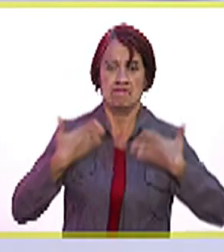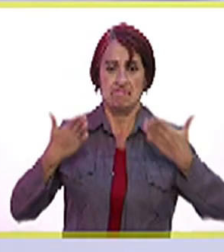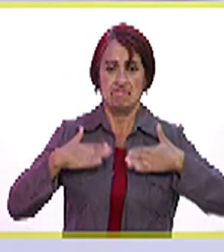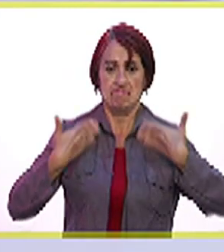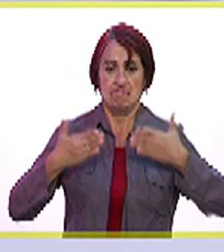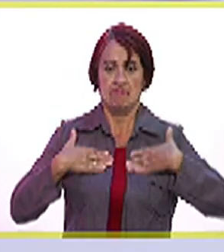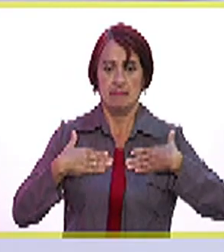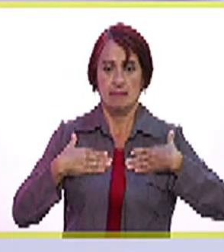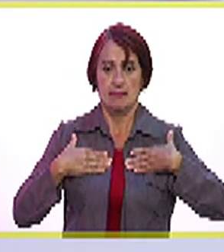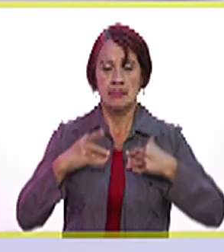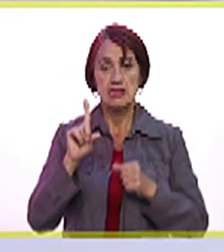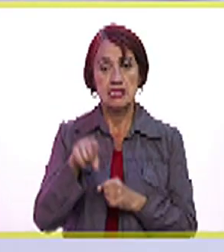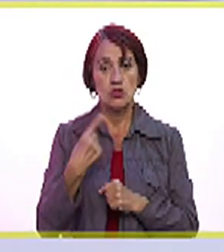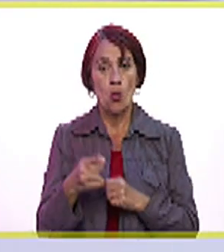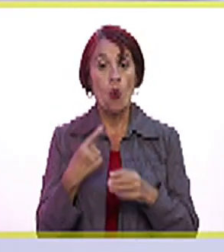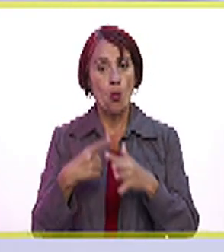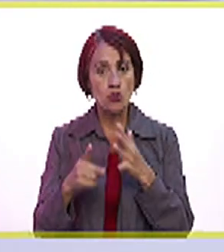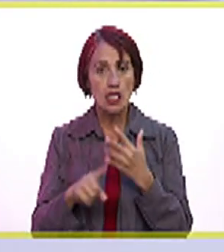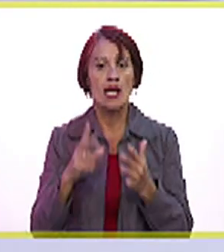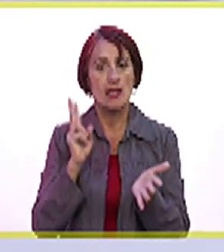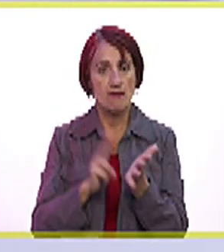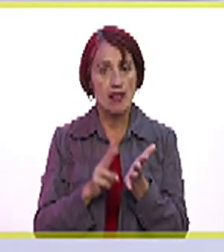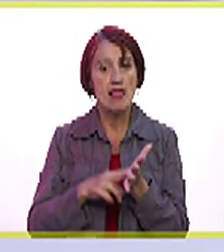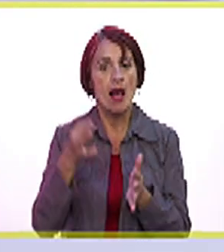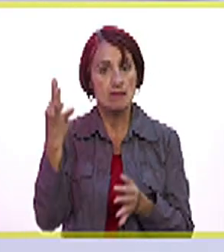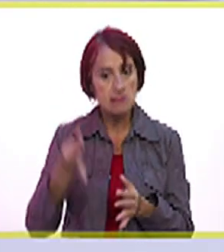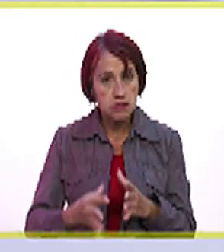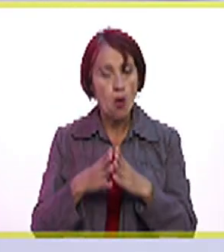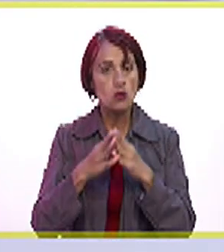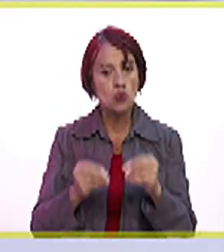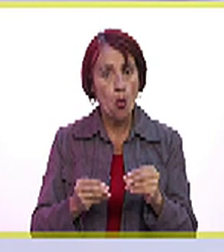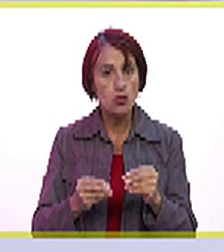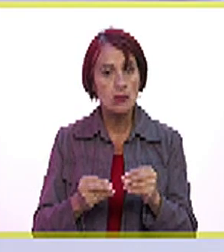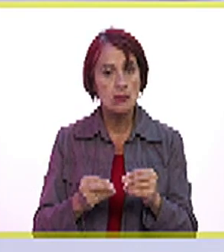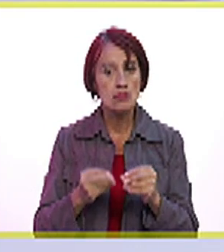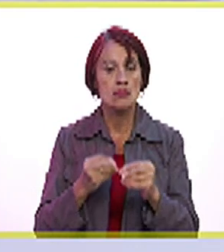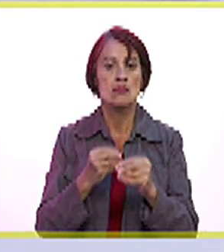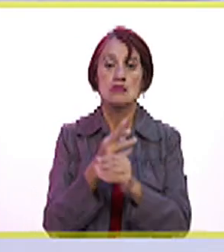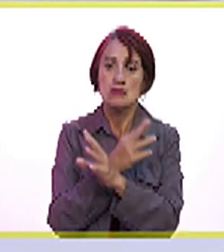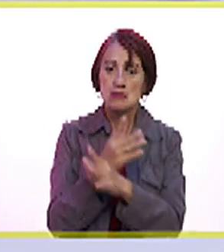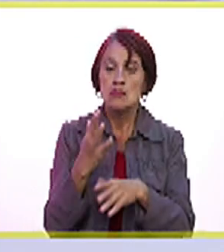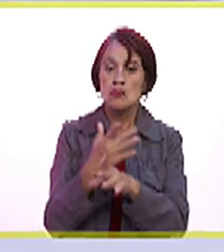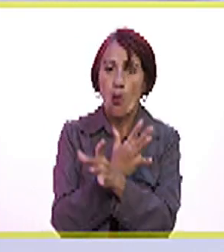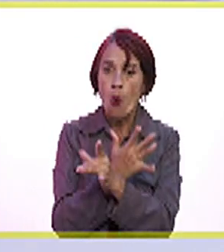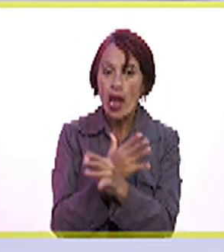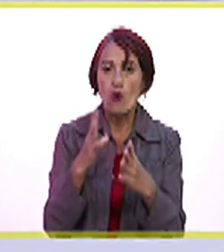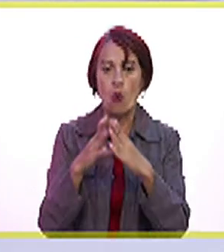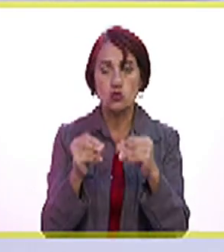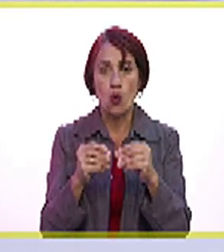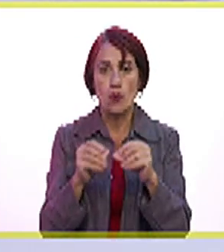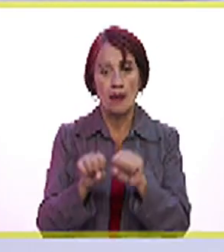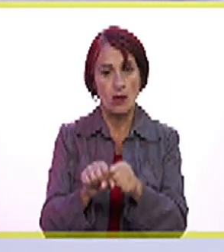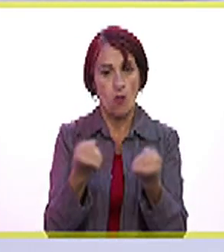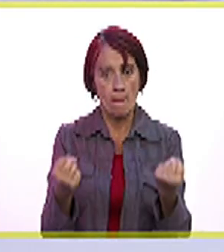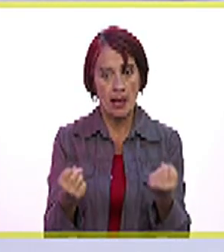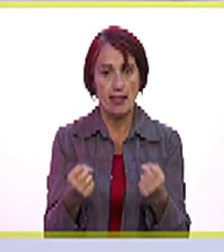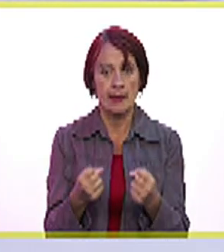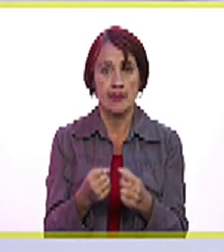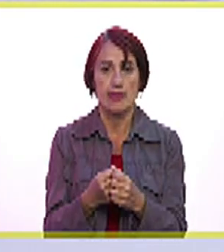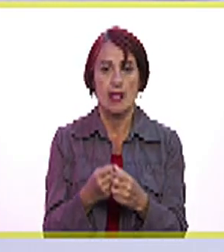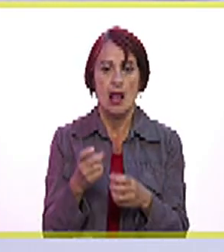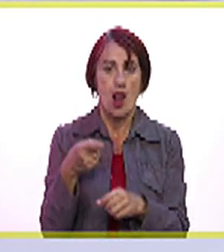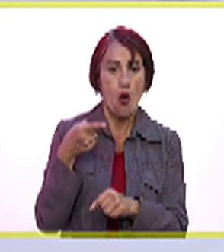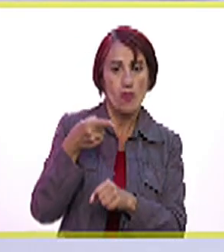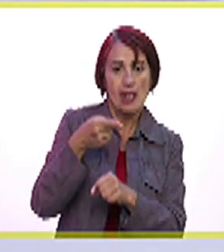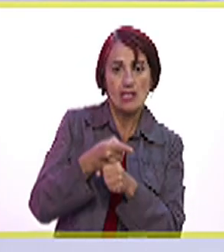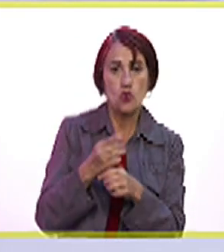sean productivas. En este sentido, la recreación sirve para romper con las rutinas, las